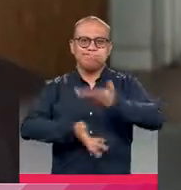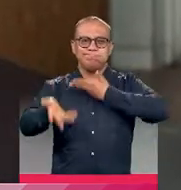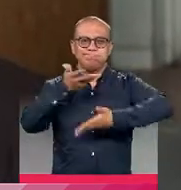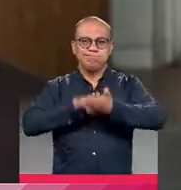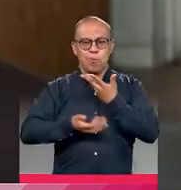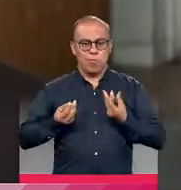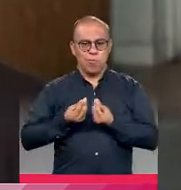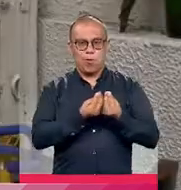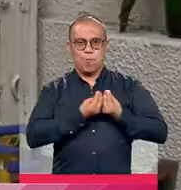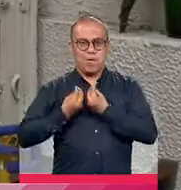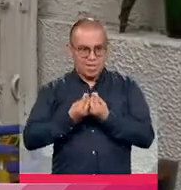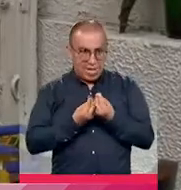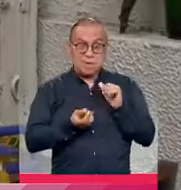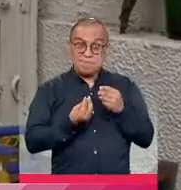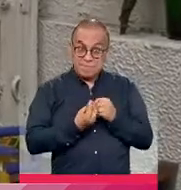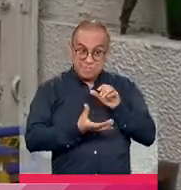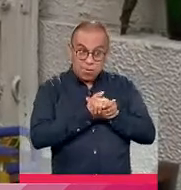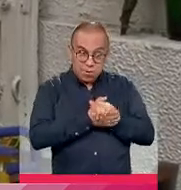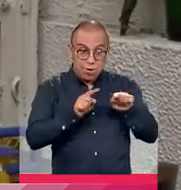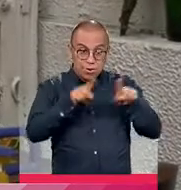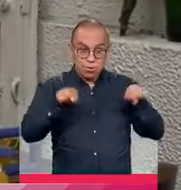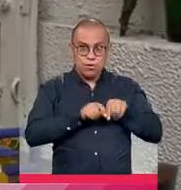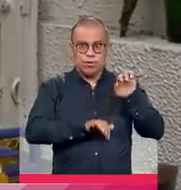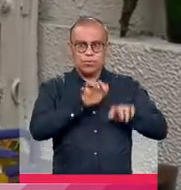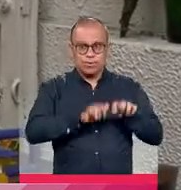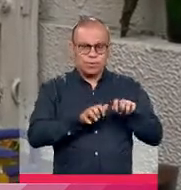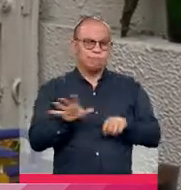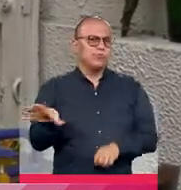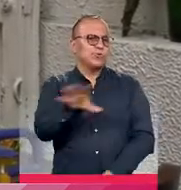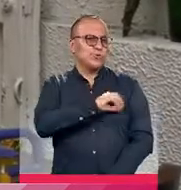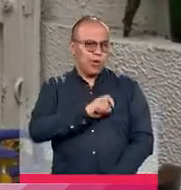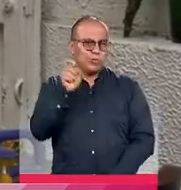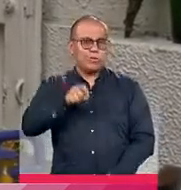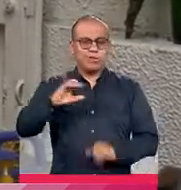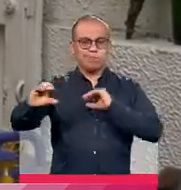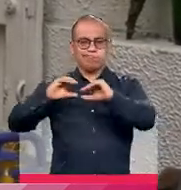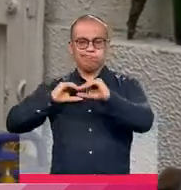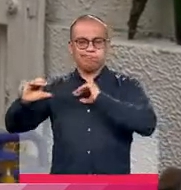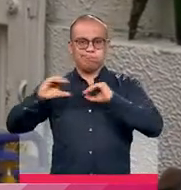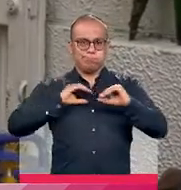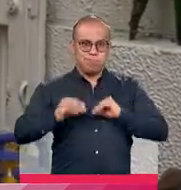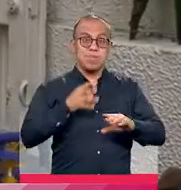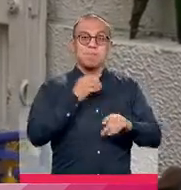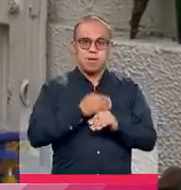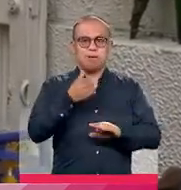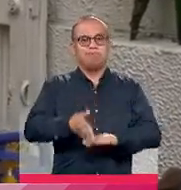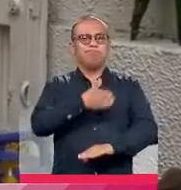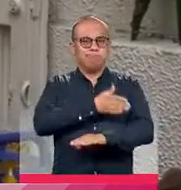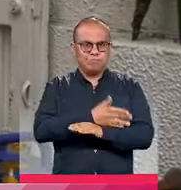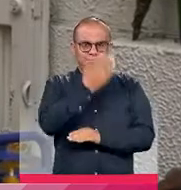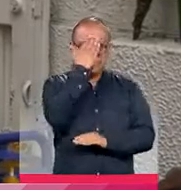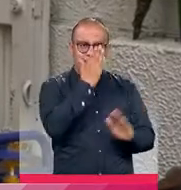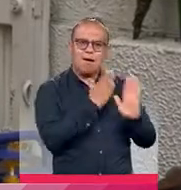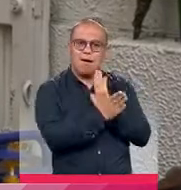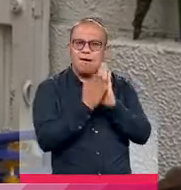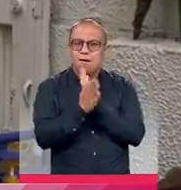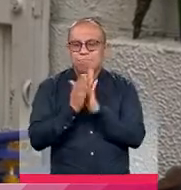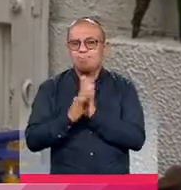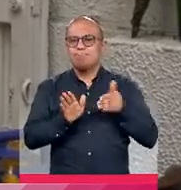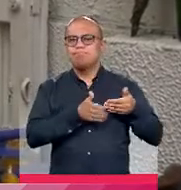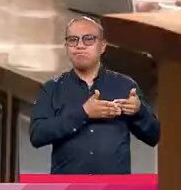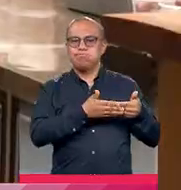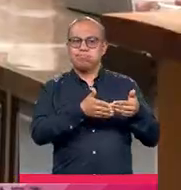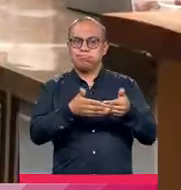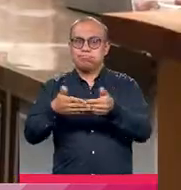los mismos compañeros de oficina. Todas las personas necesitan un sustento y muchos restaurantes, como ya lo muestran las cifras, han tenido que cerrar por